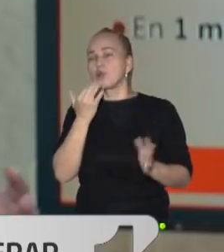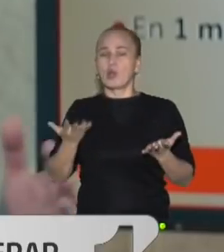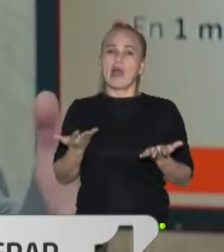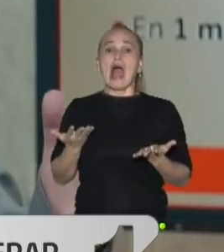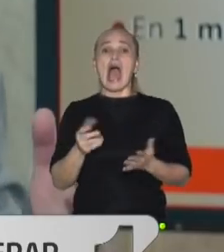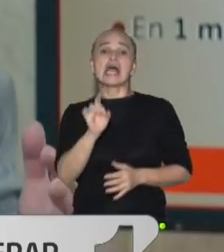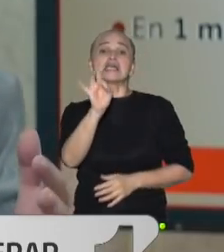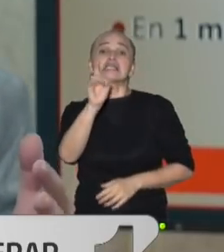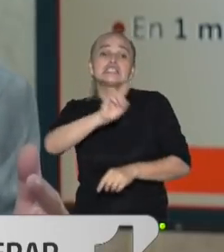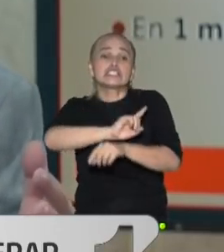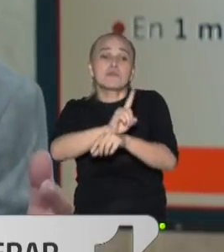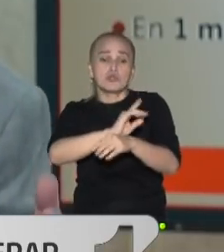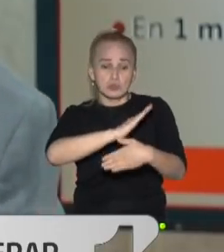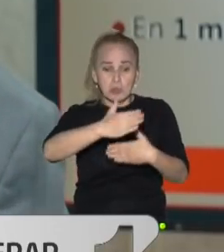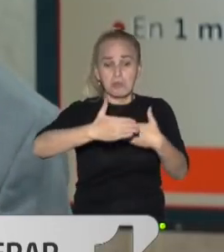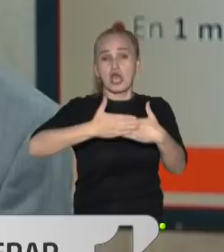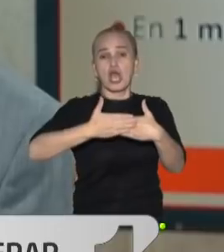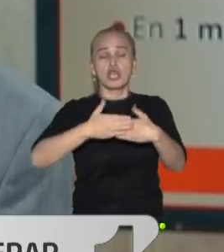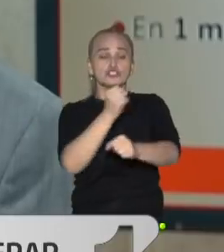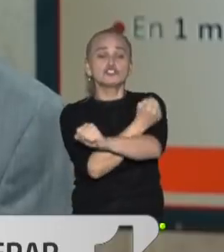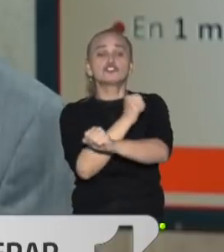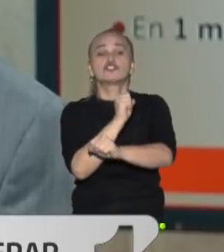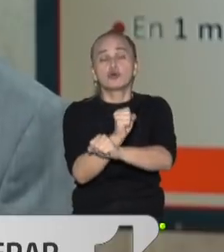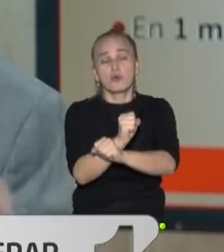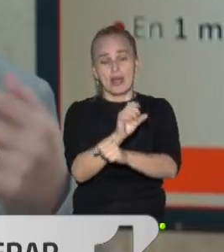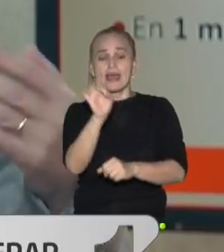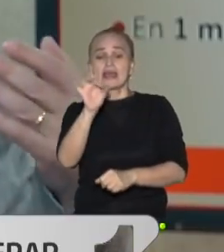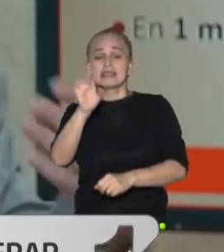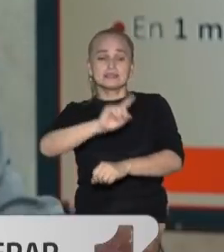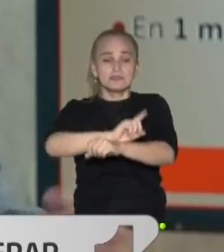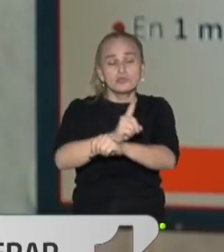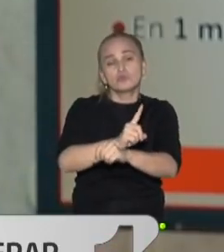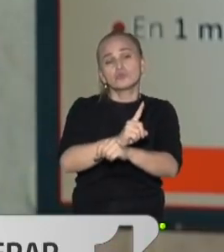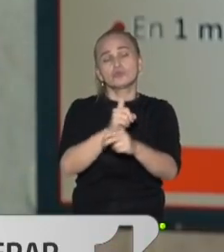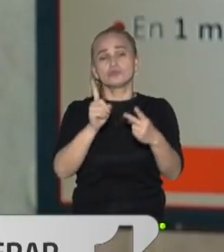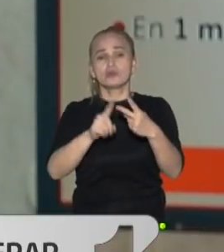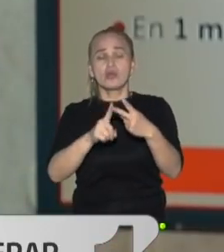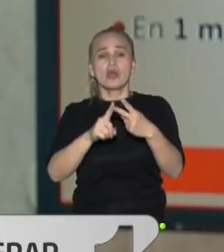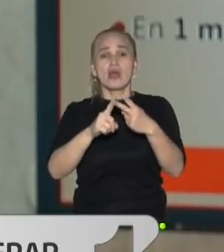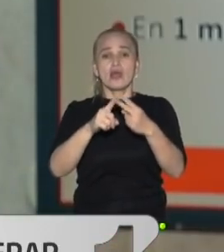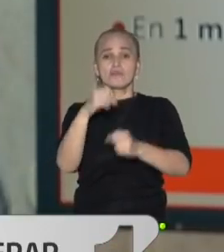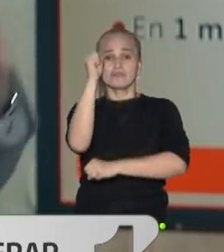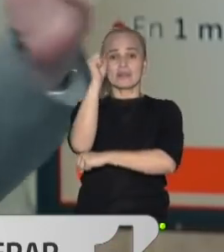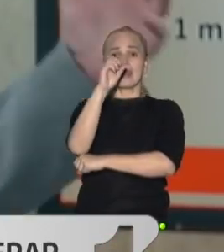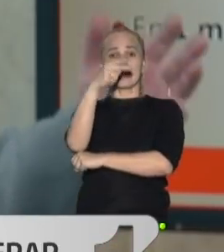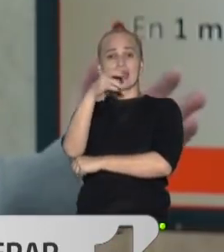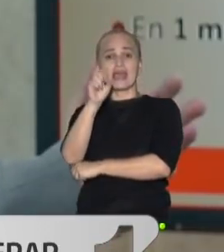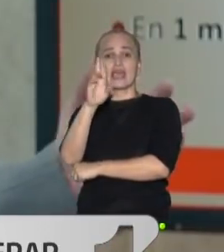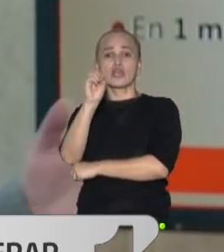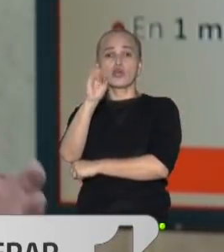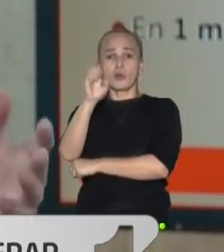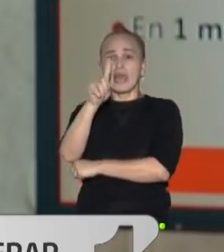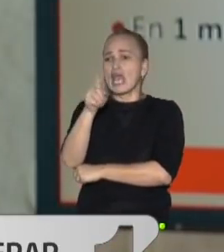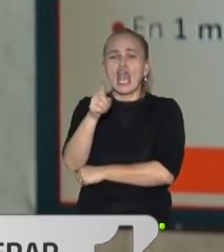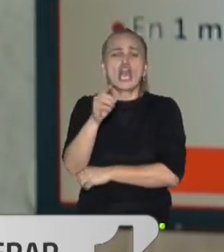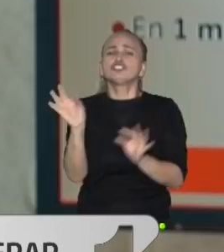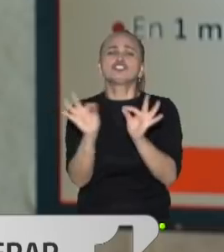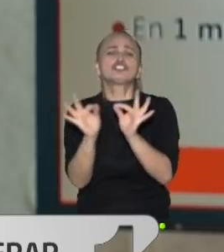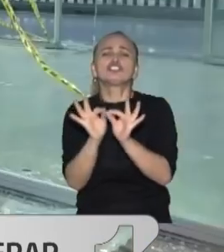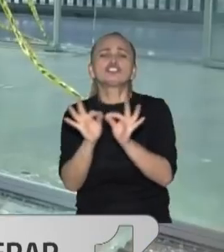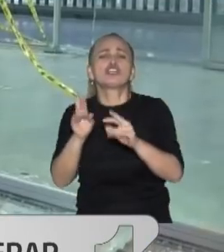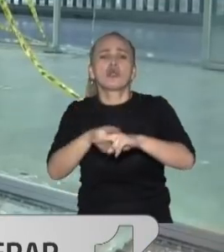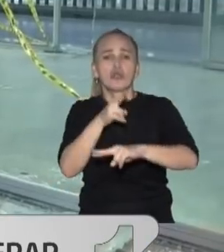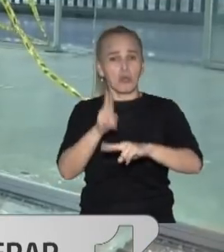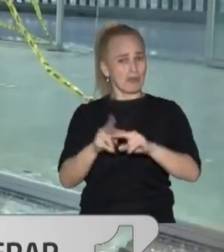que 15 minutos de bloqueo en Suba, que 15 minutos de bloqueo en Héroes, es un problema pequeño, es un problema